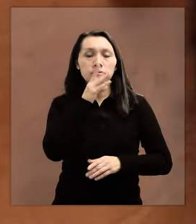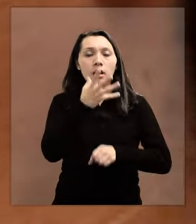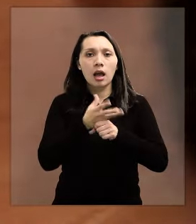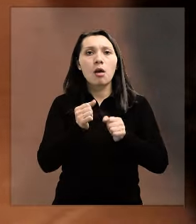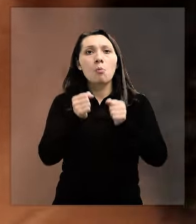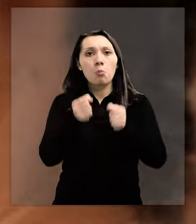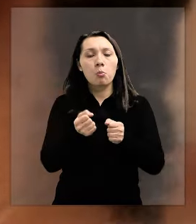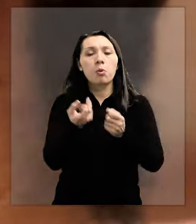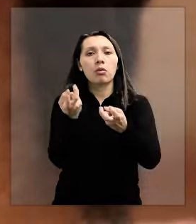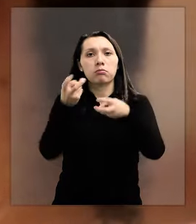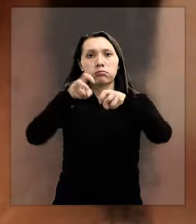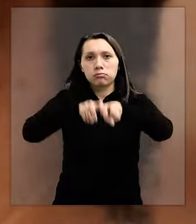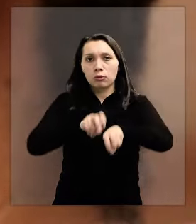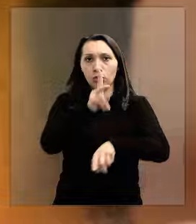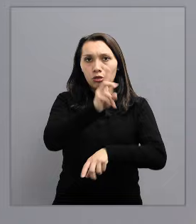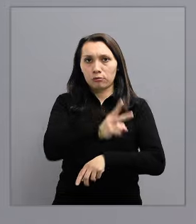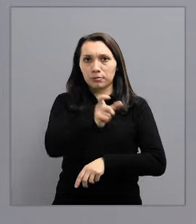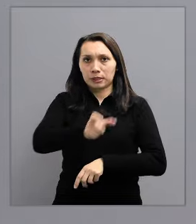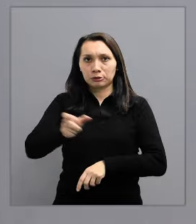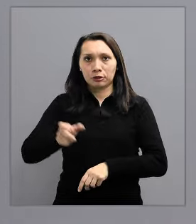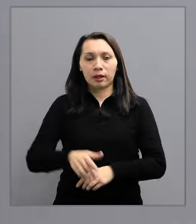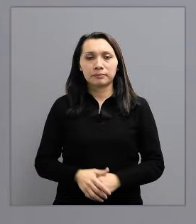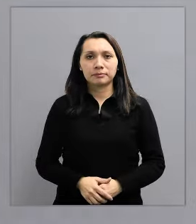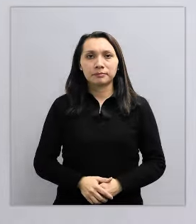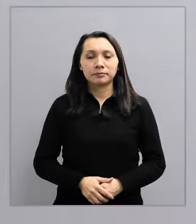mayor capacidad porque puede llevar hasta 2 personas.